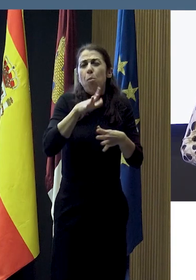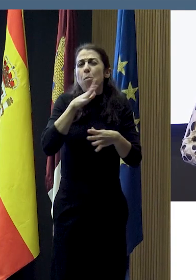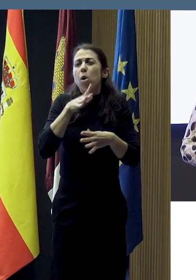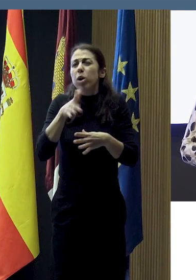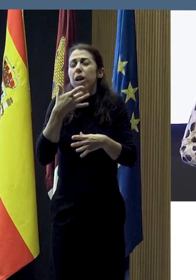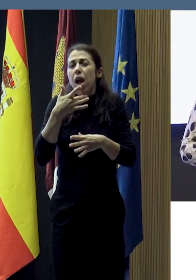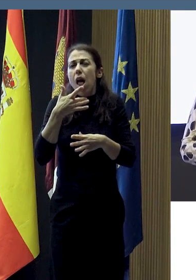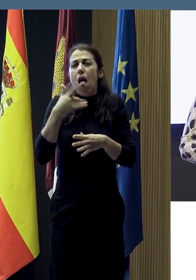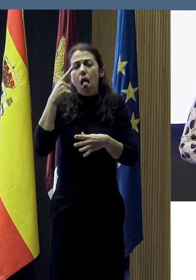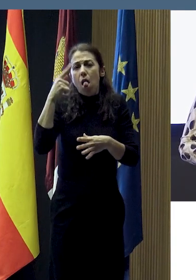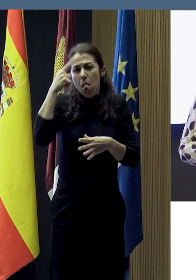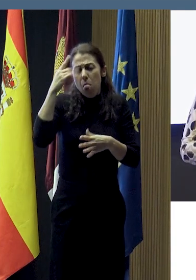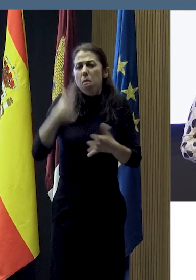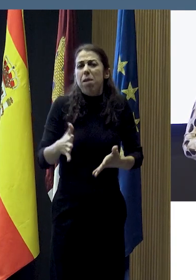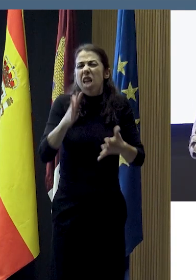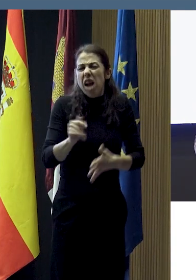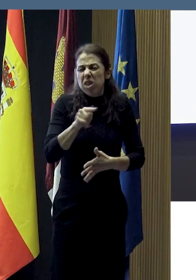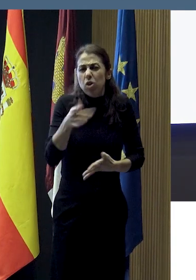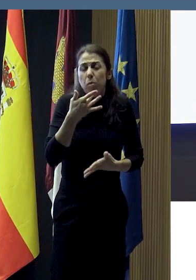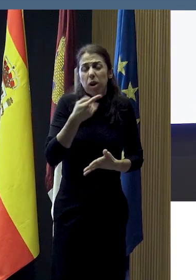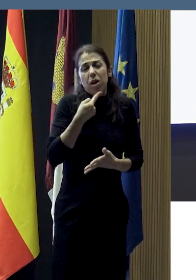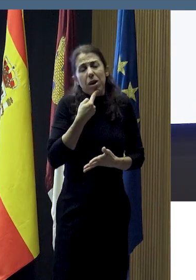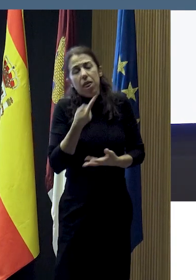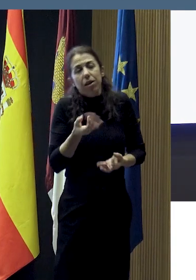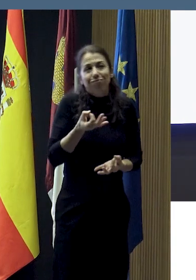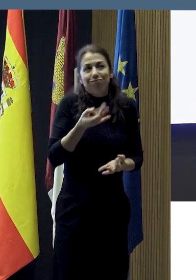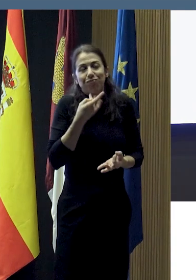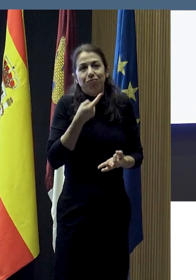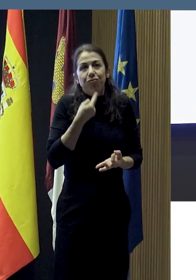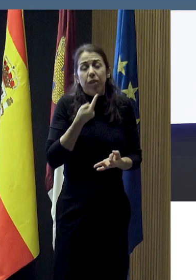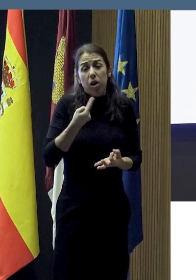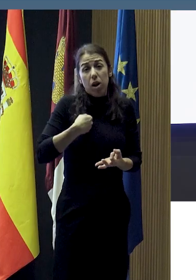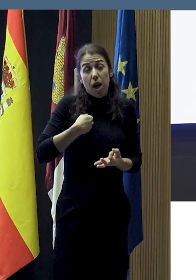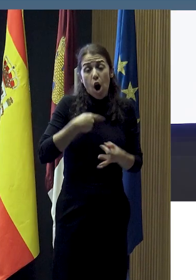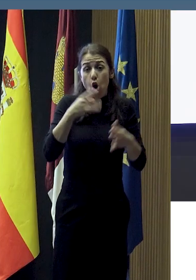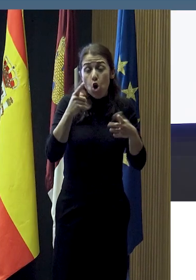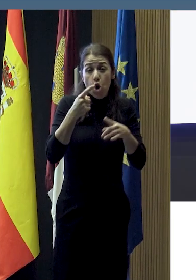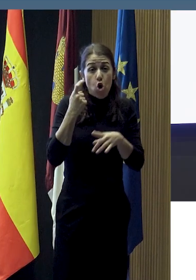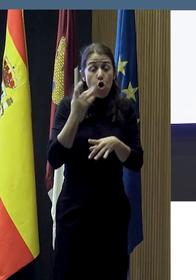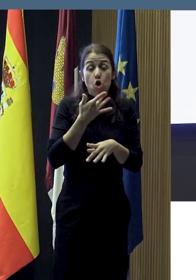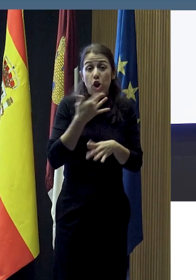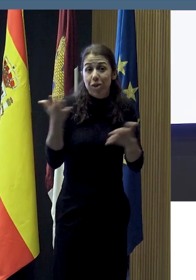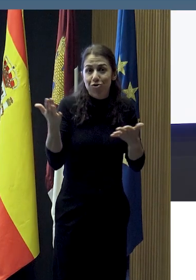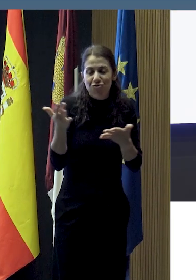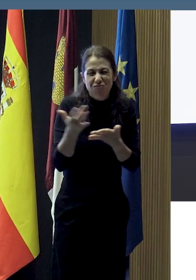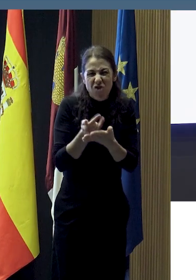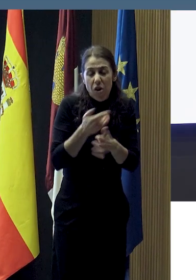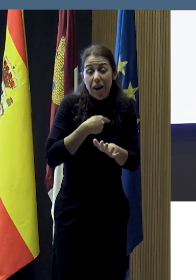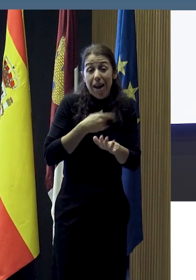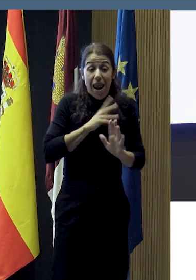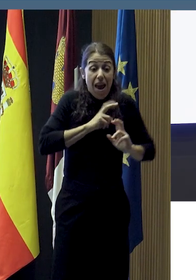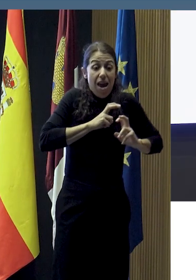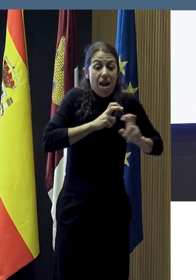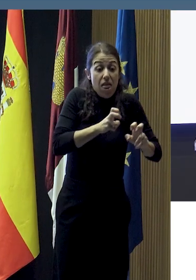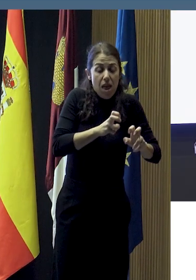comunes de demencia, aunque en realidad ahí os voy a mentir un poquito porque no se conoce cuál es la causa que